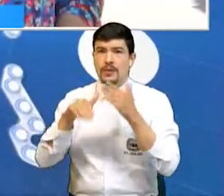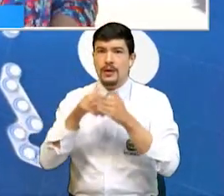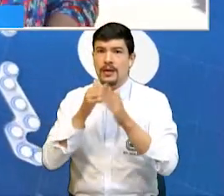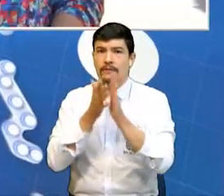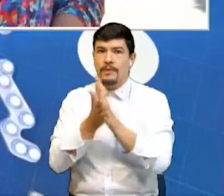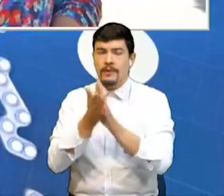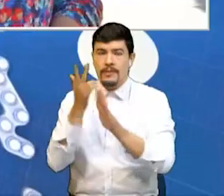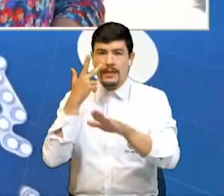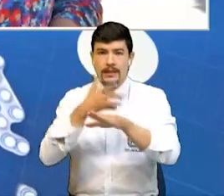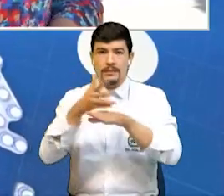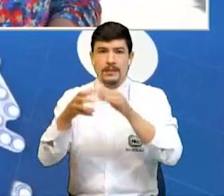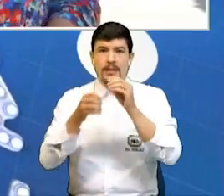contenido de ustedes con más de oriente noticias